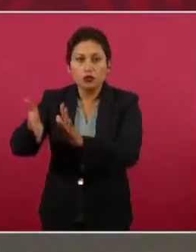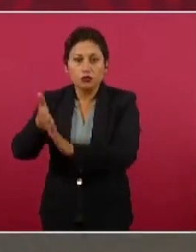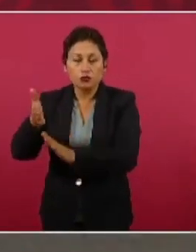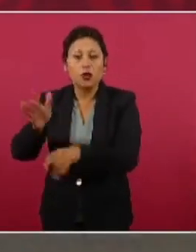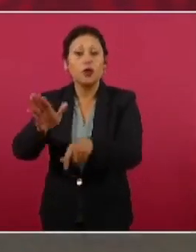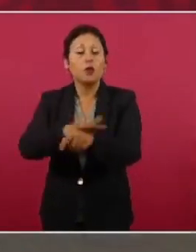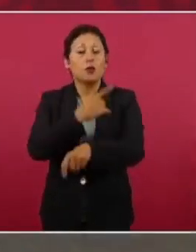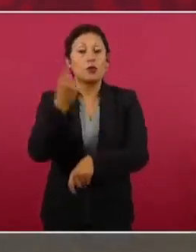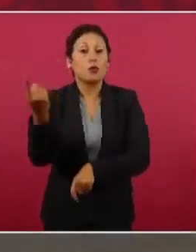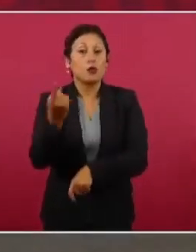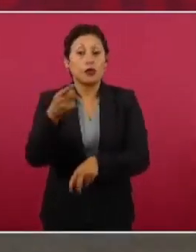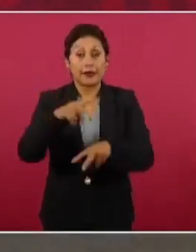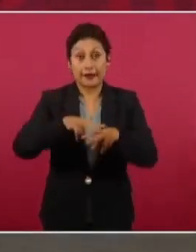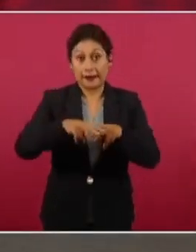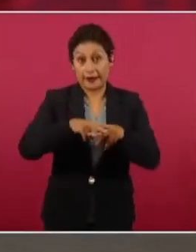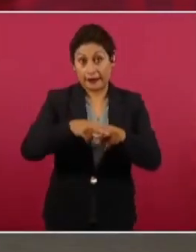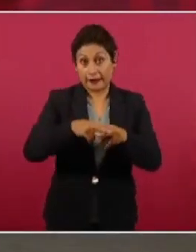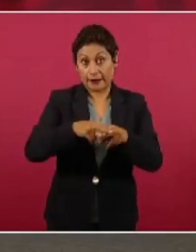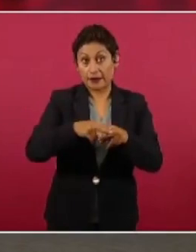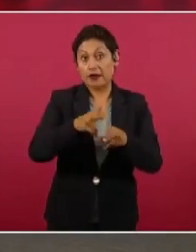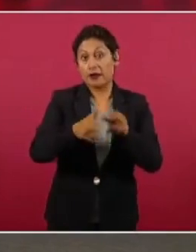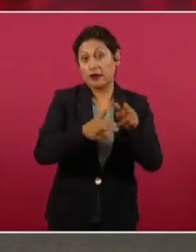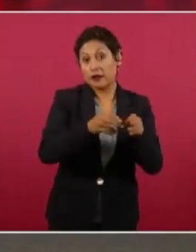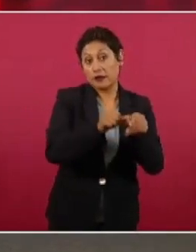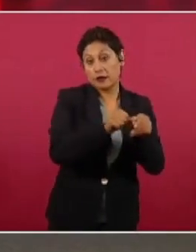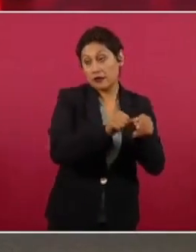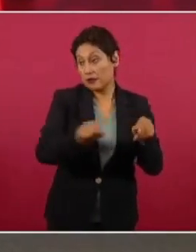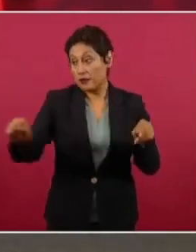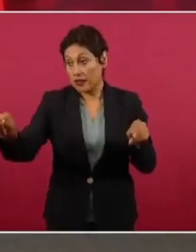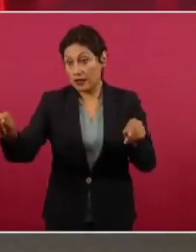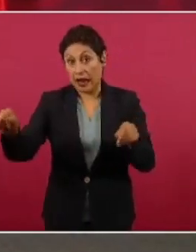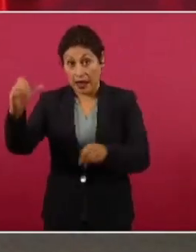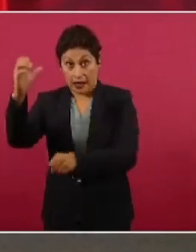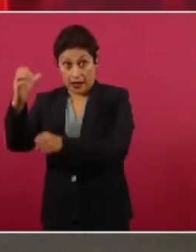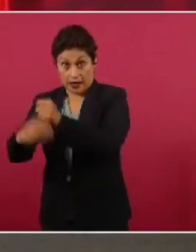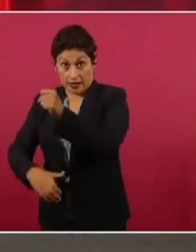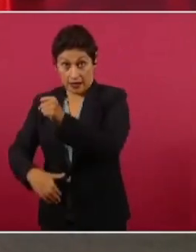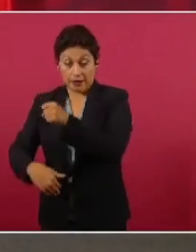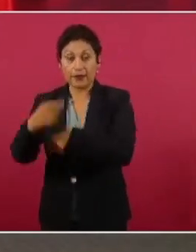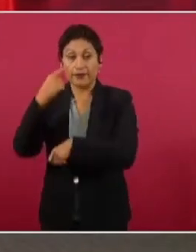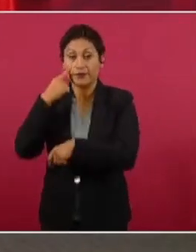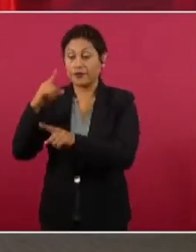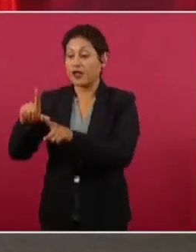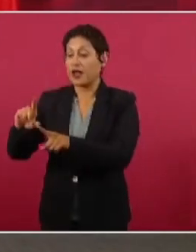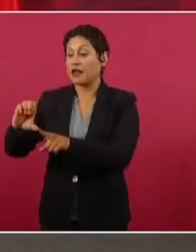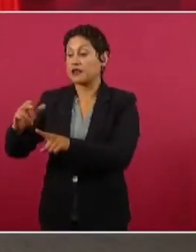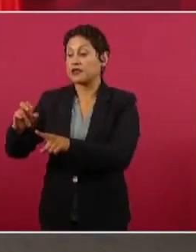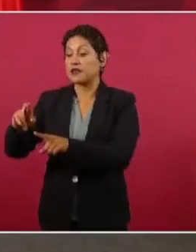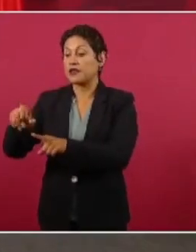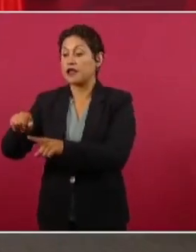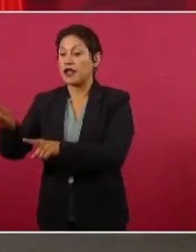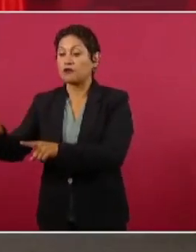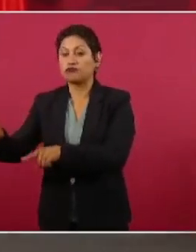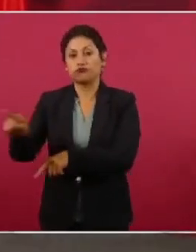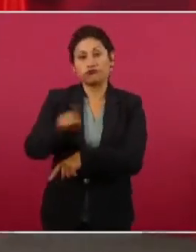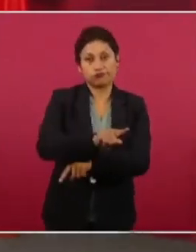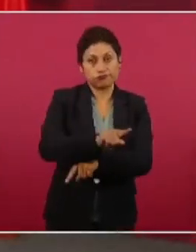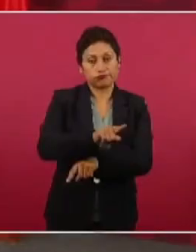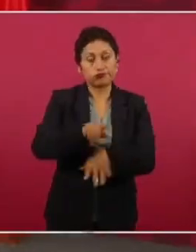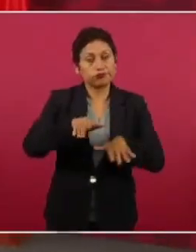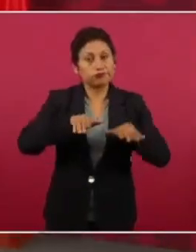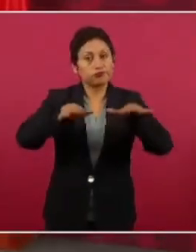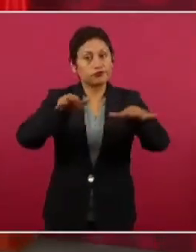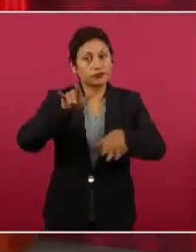tren esté concluido de Lechería al aeropuerto, como ya está